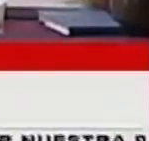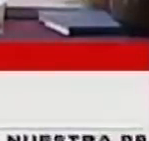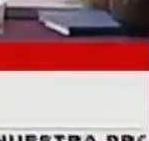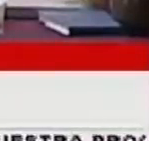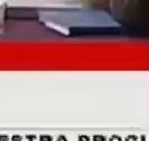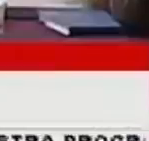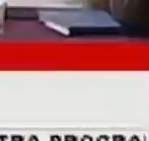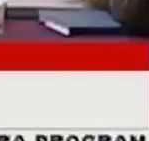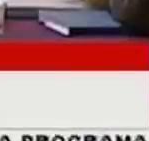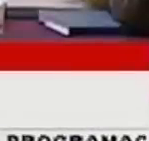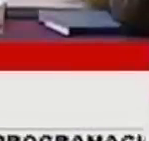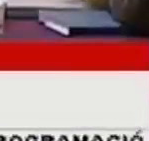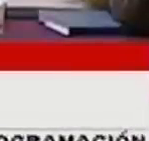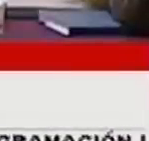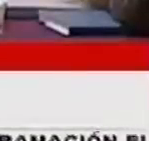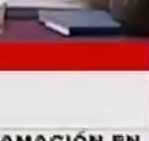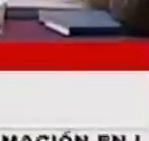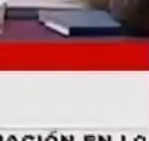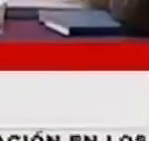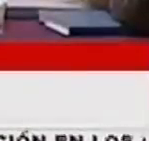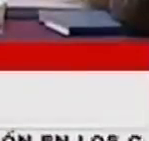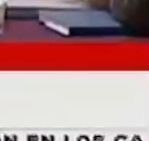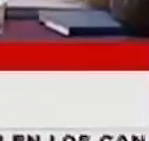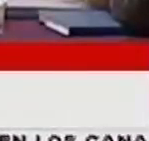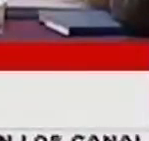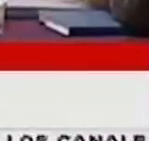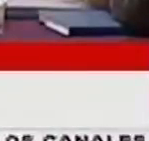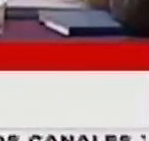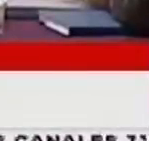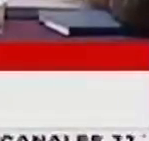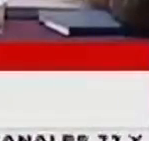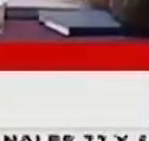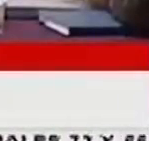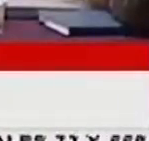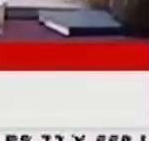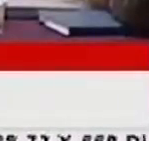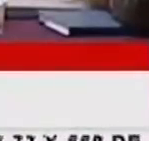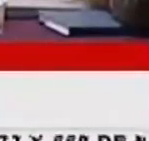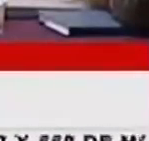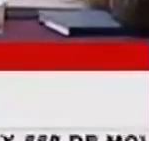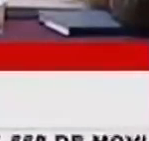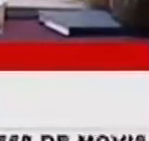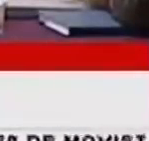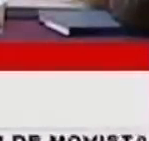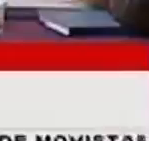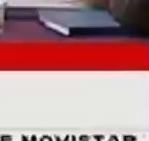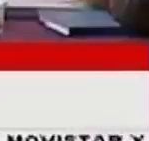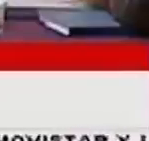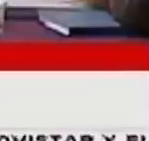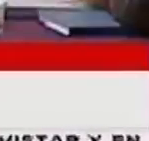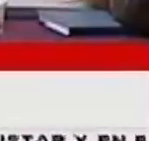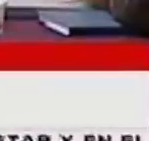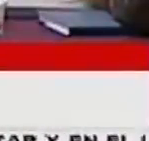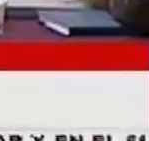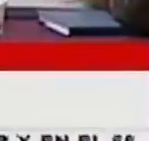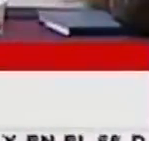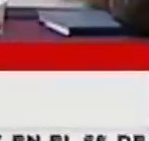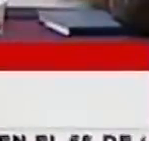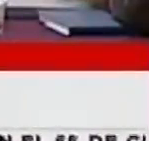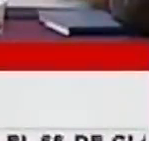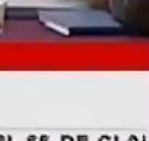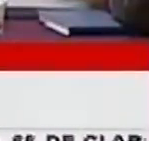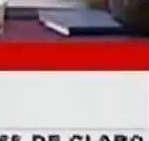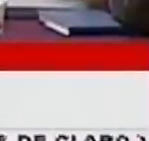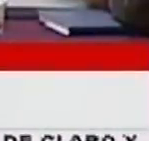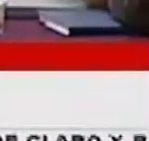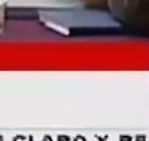aspiramos nosotros, al menos desde el Nuevo Perú, es eso, a propiciar el reconocimiento plural de todas las víctimas del tiempo